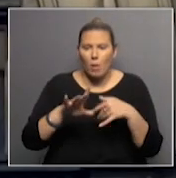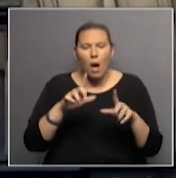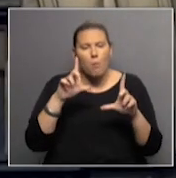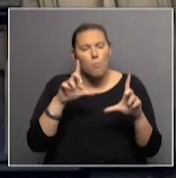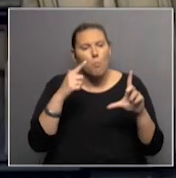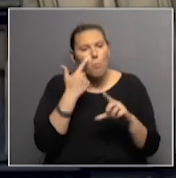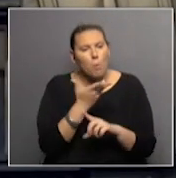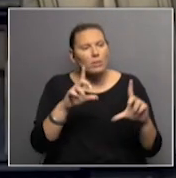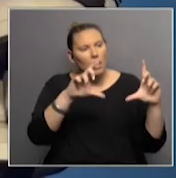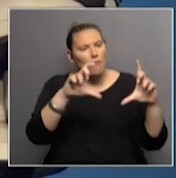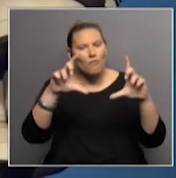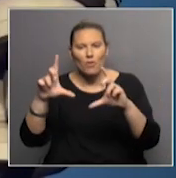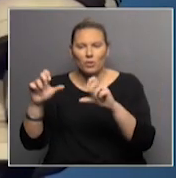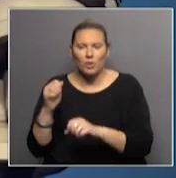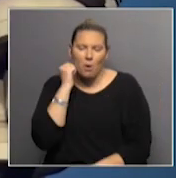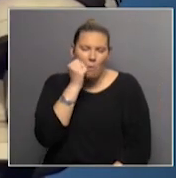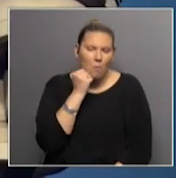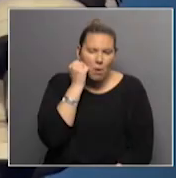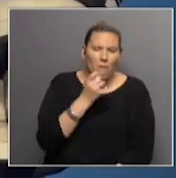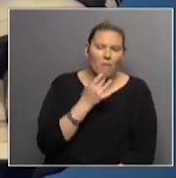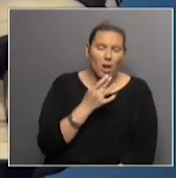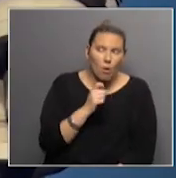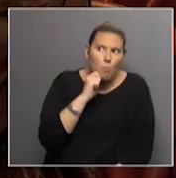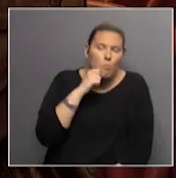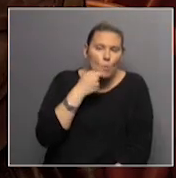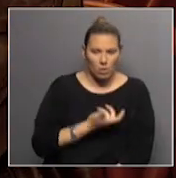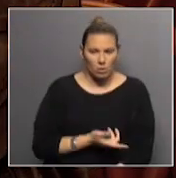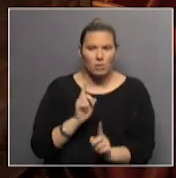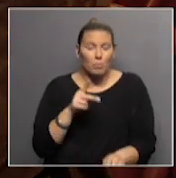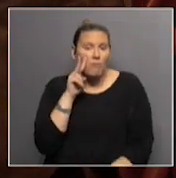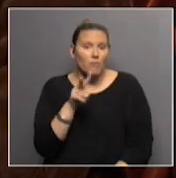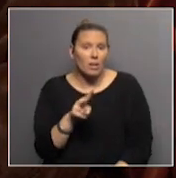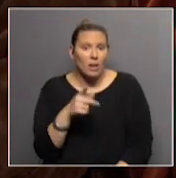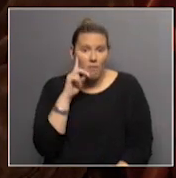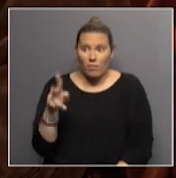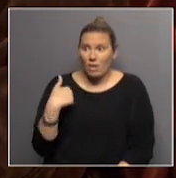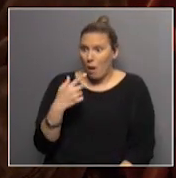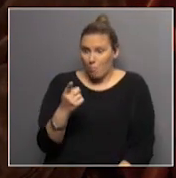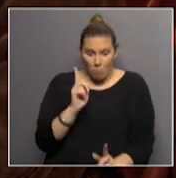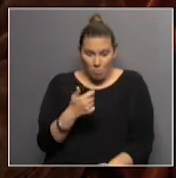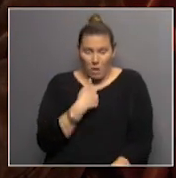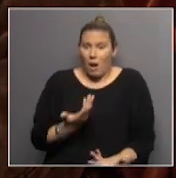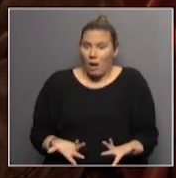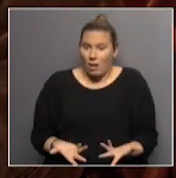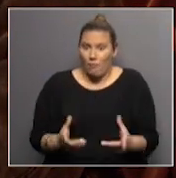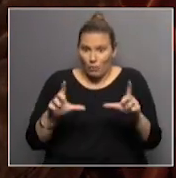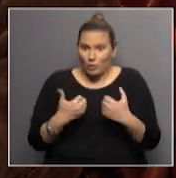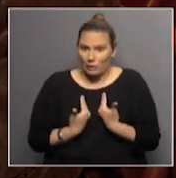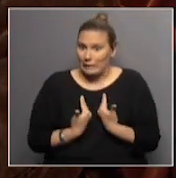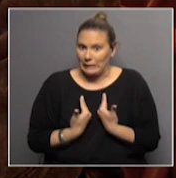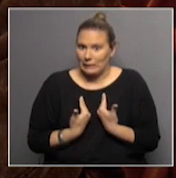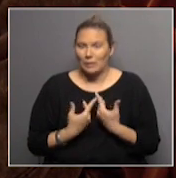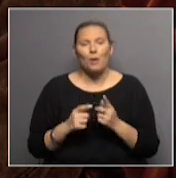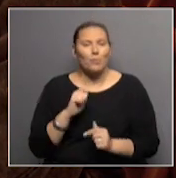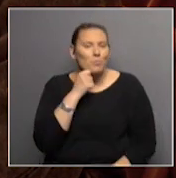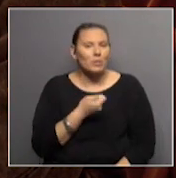muestra en fotografías en blanco y negro, que estuvo muy buena, que además era ver algo que salías y te veías tú en las fotos, ¿no? Estuvo